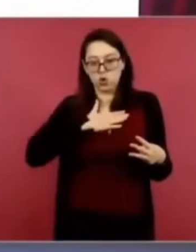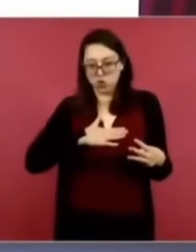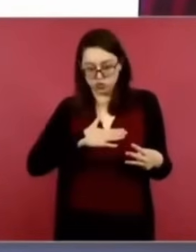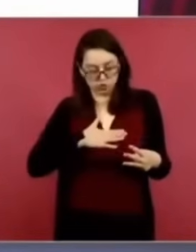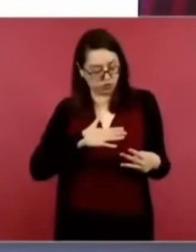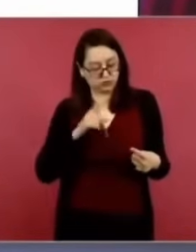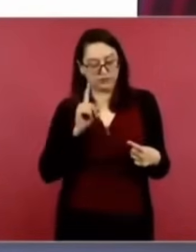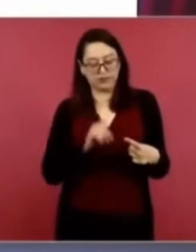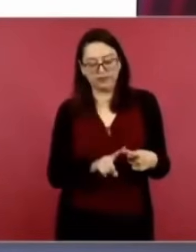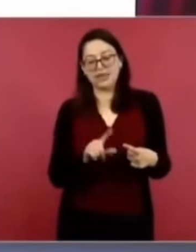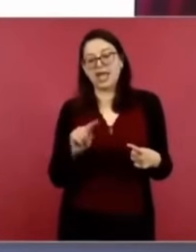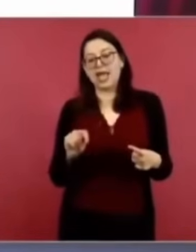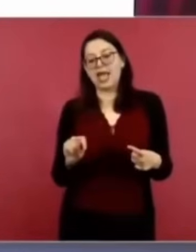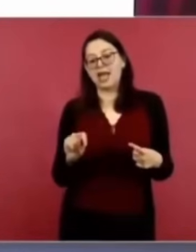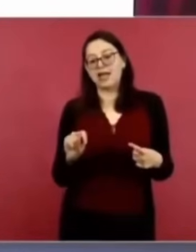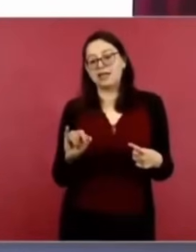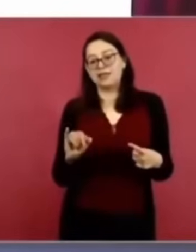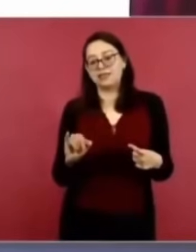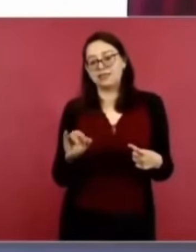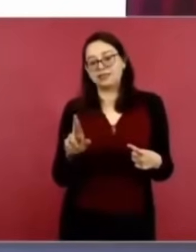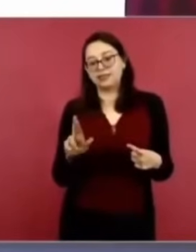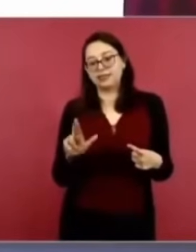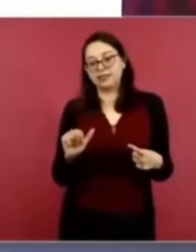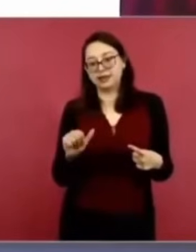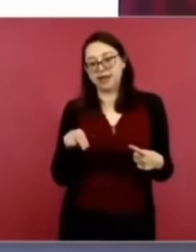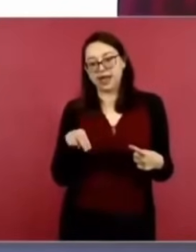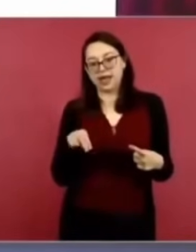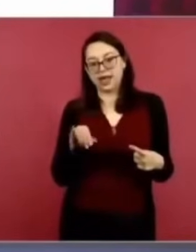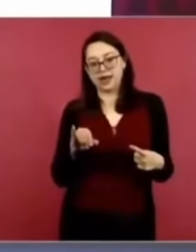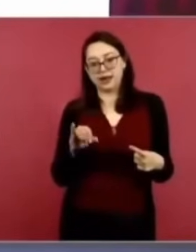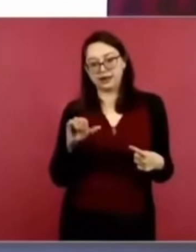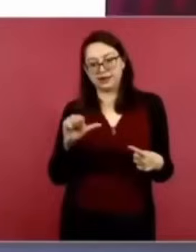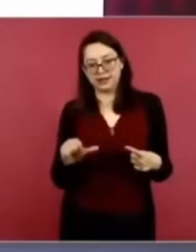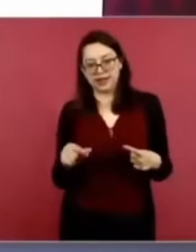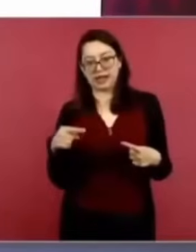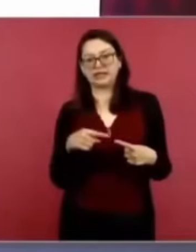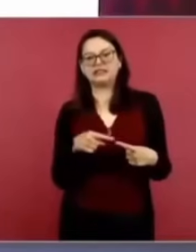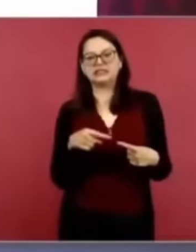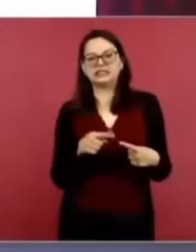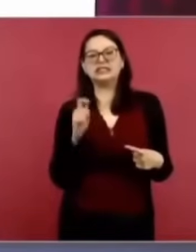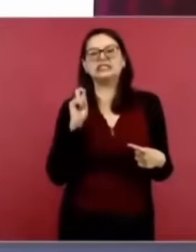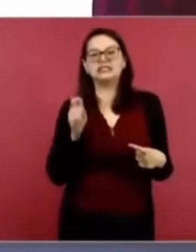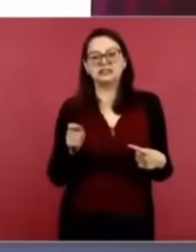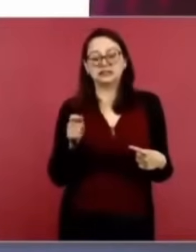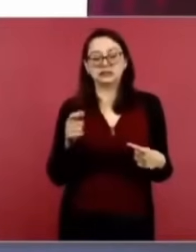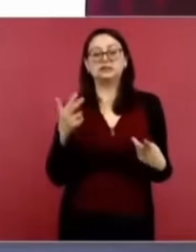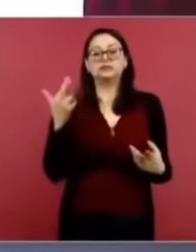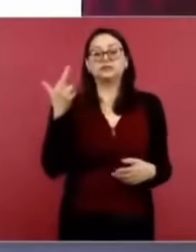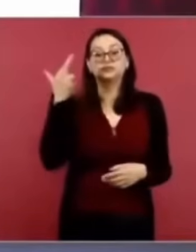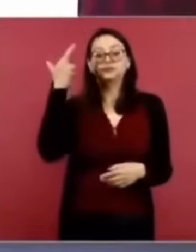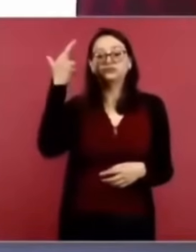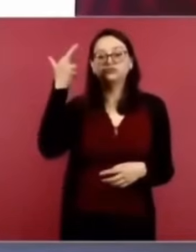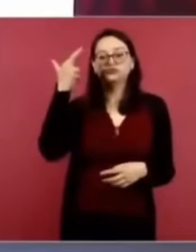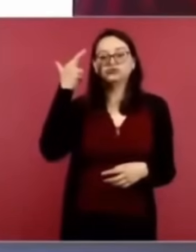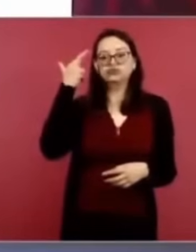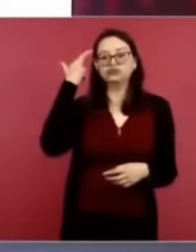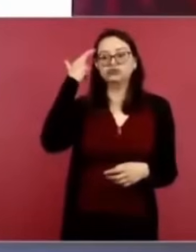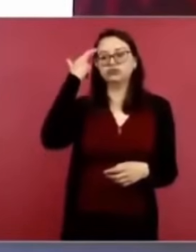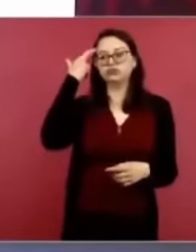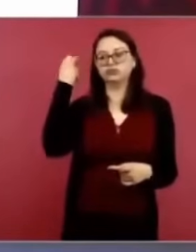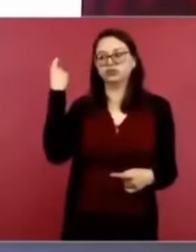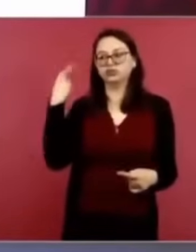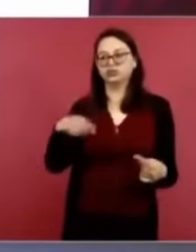tiranía, es el desvío de la monarquía cuando el soberano